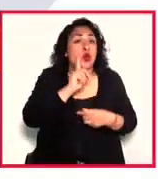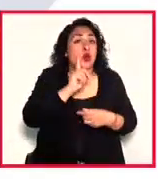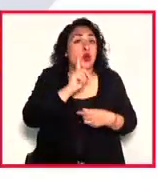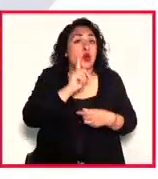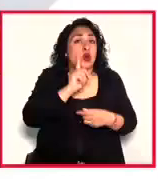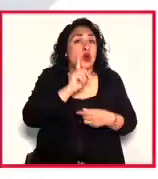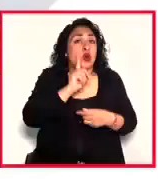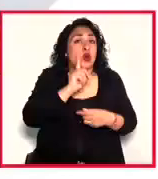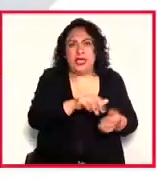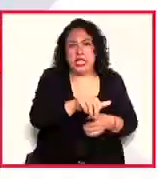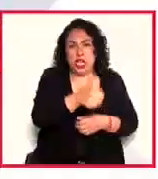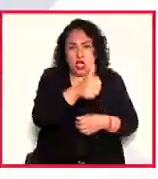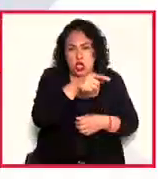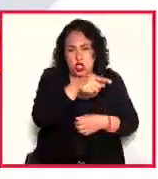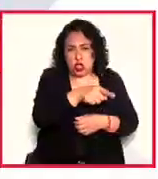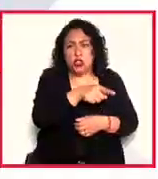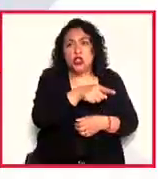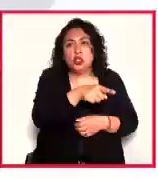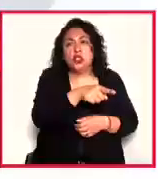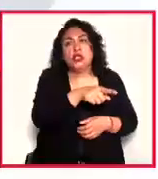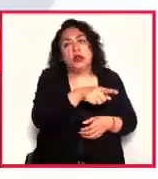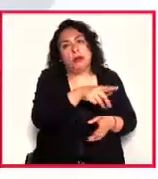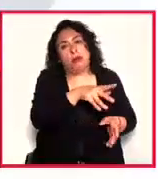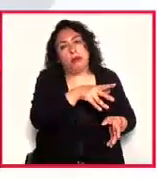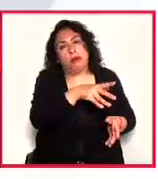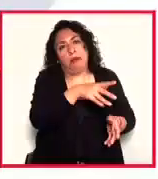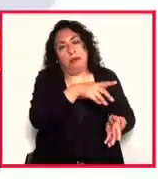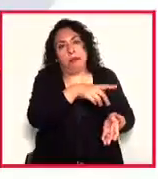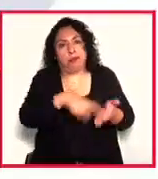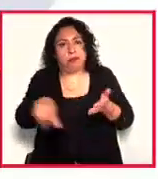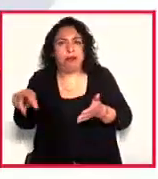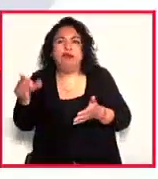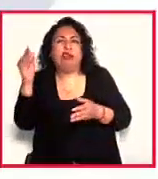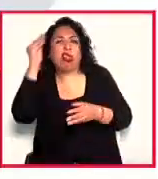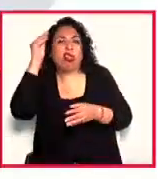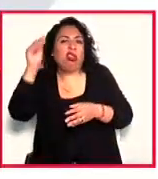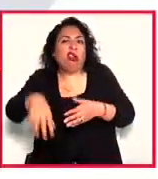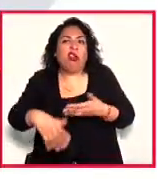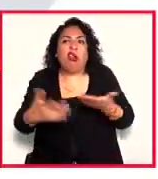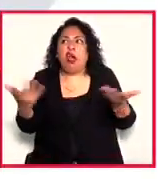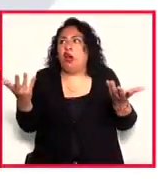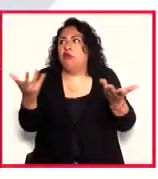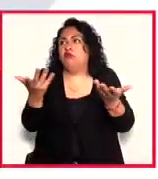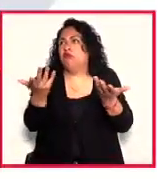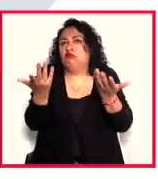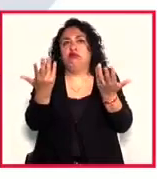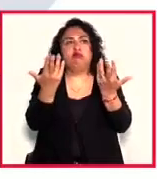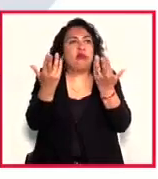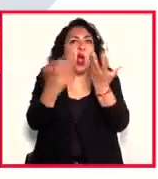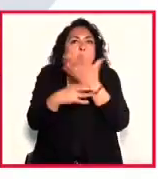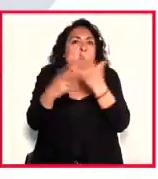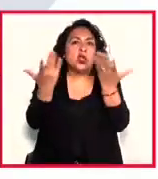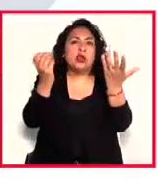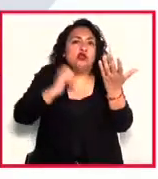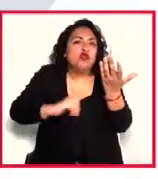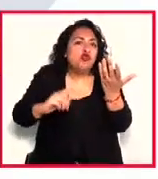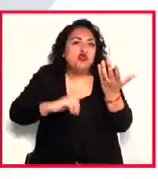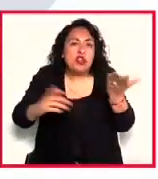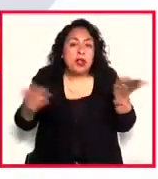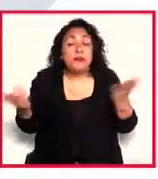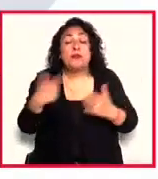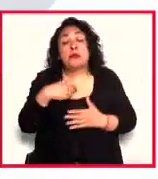hasta que la universidad la adquiere, pues tiene su descuido, ¿no? Tiene su desgaste. Nos parece que es